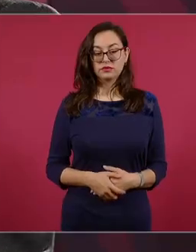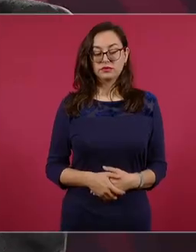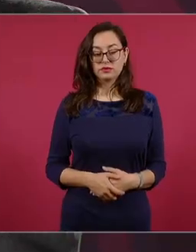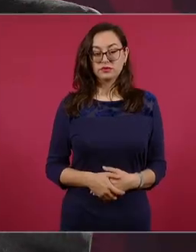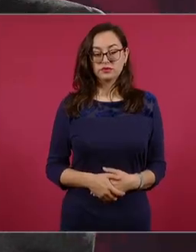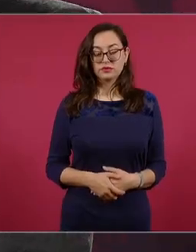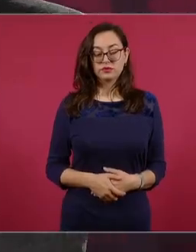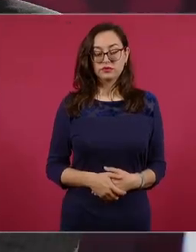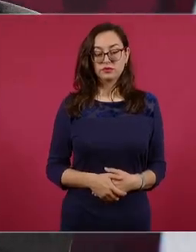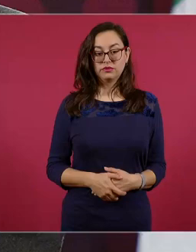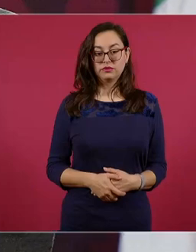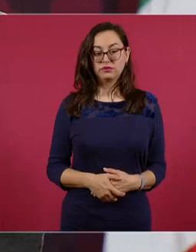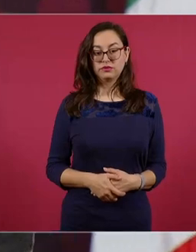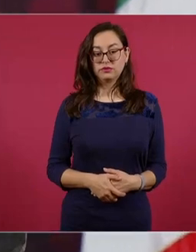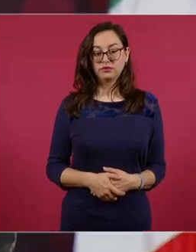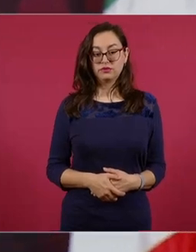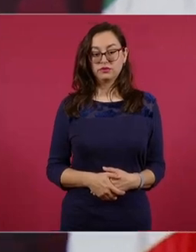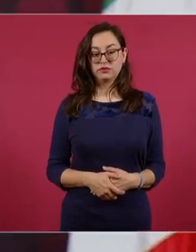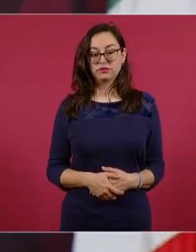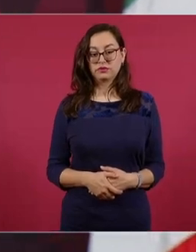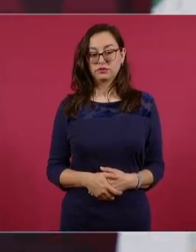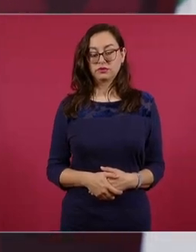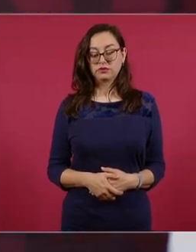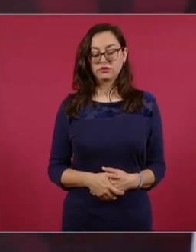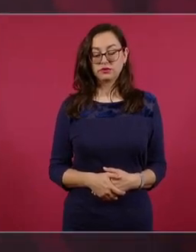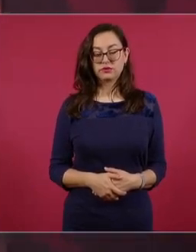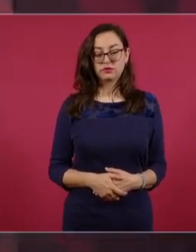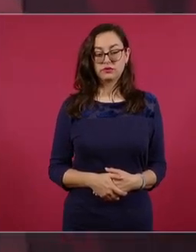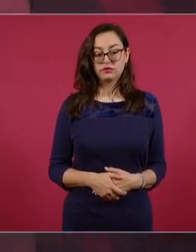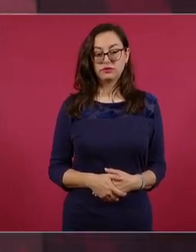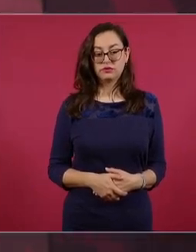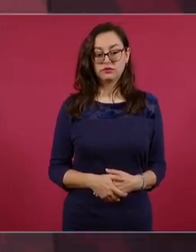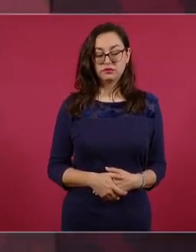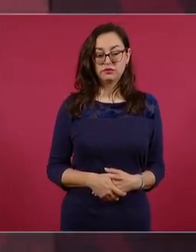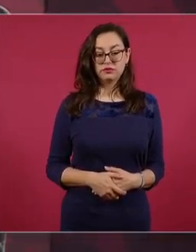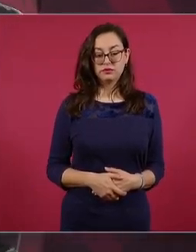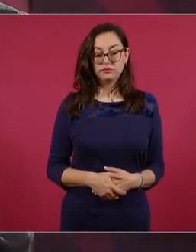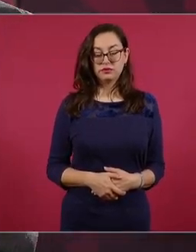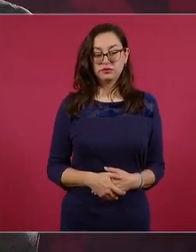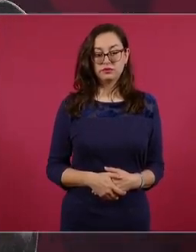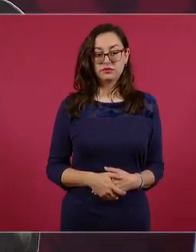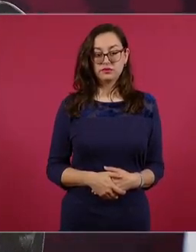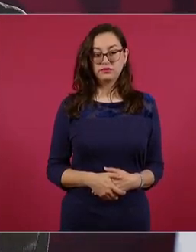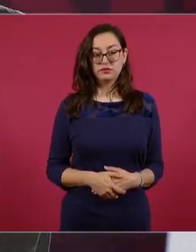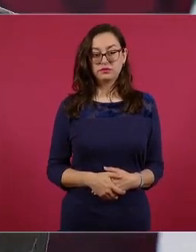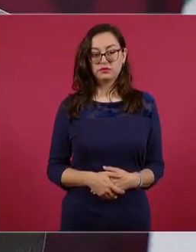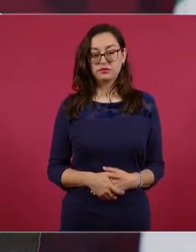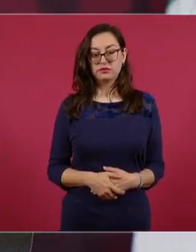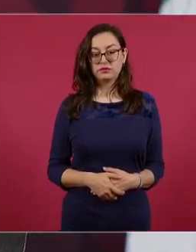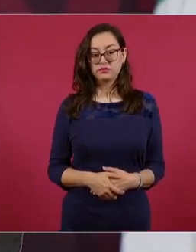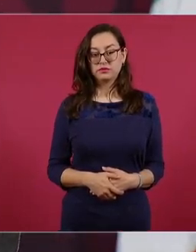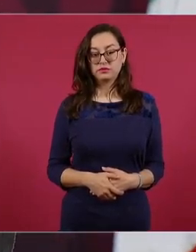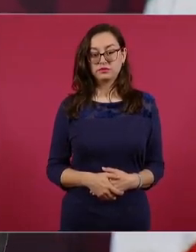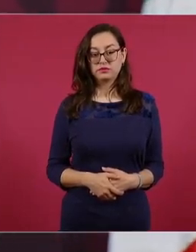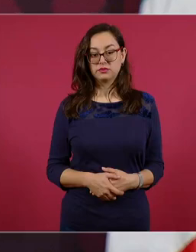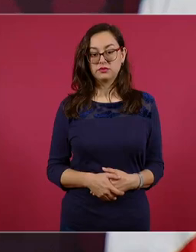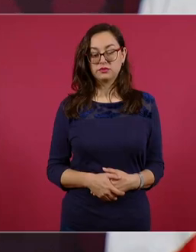Ya muchos, ya que sea, me mandan a decir que sí,